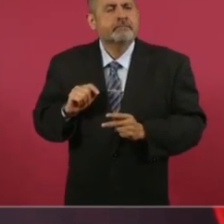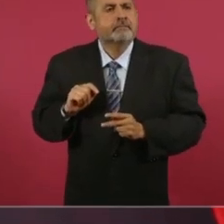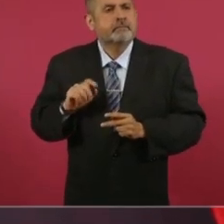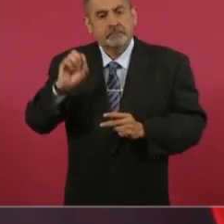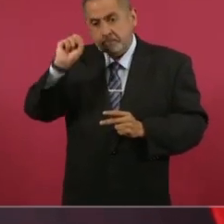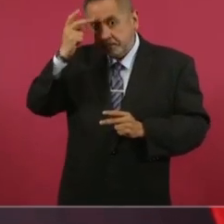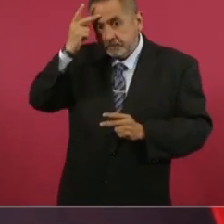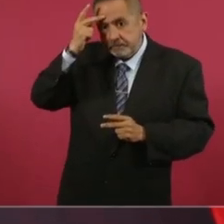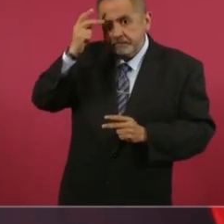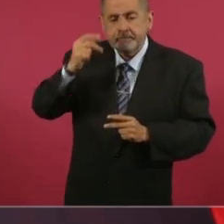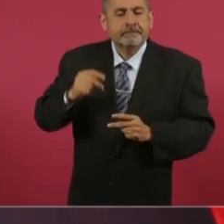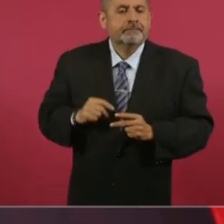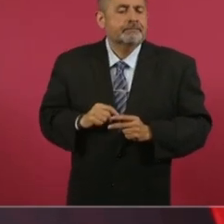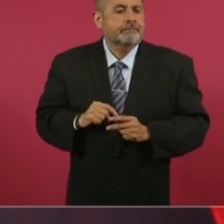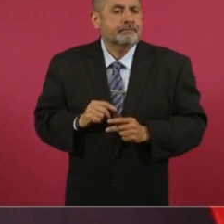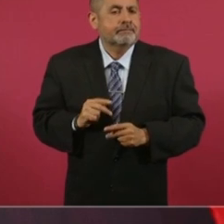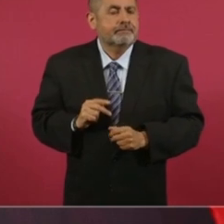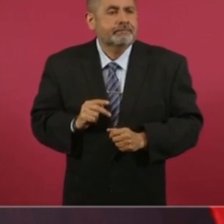Luis